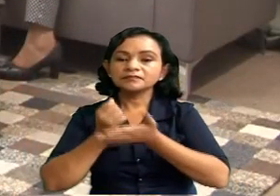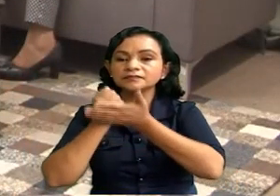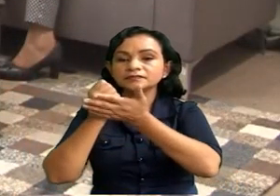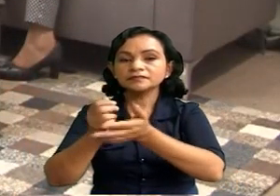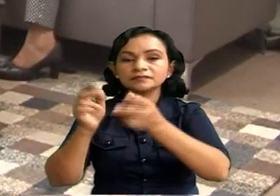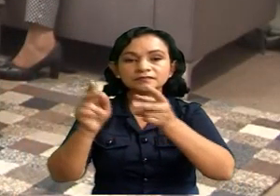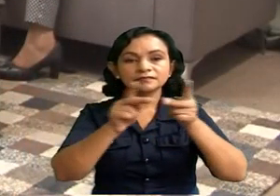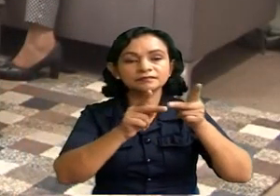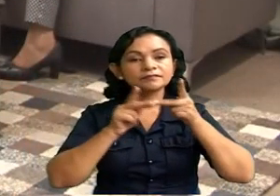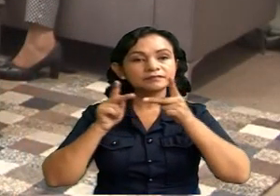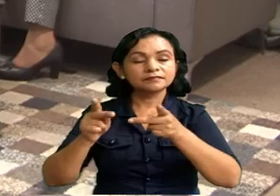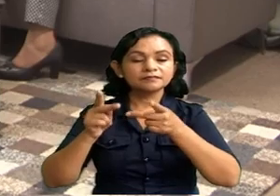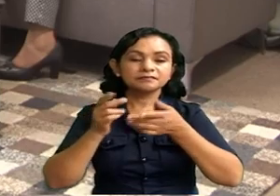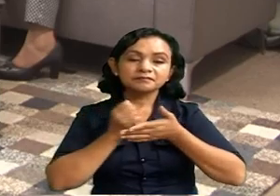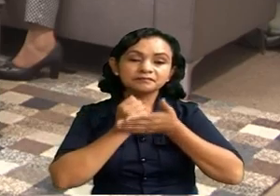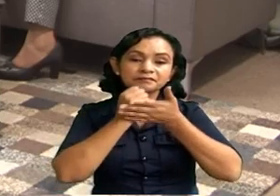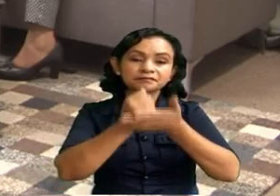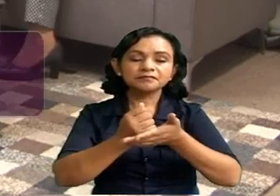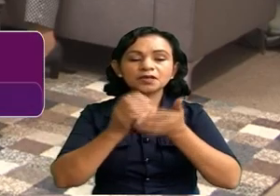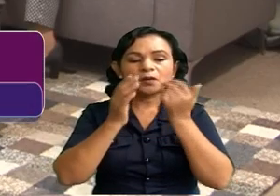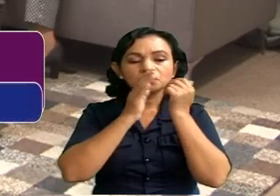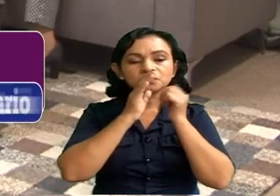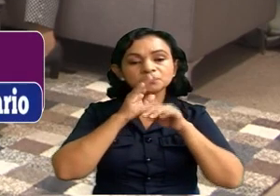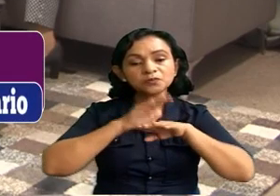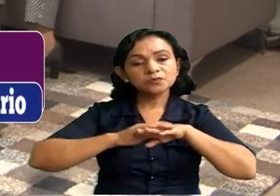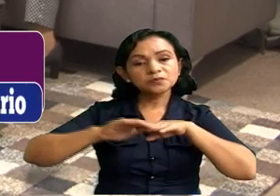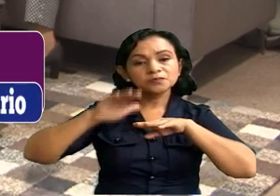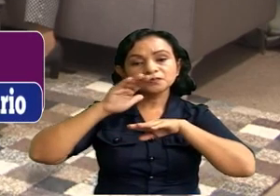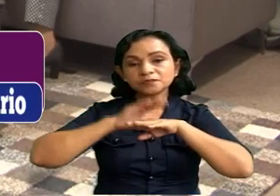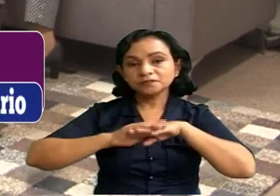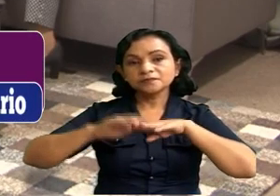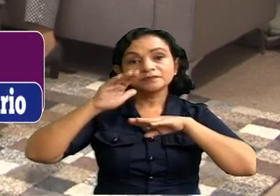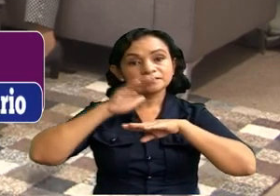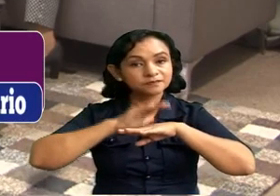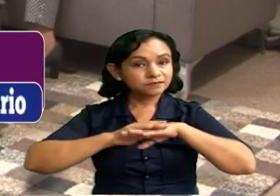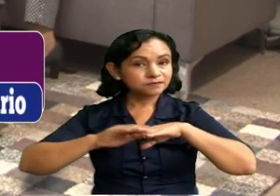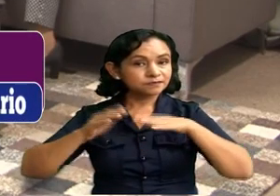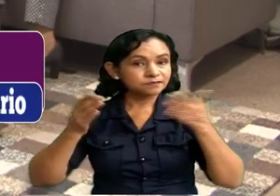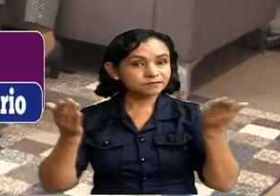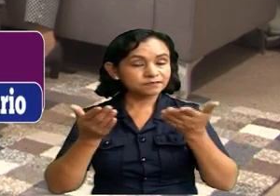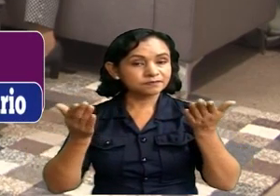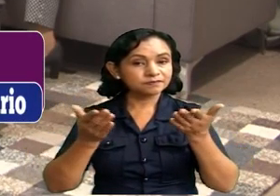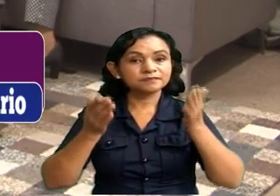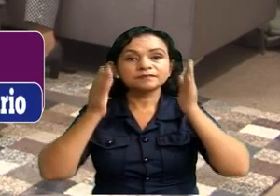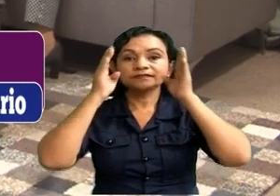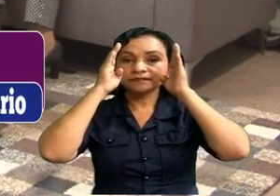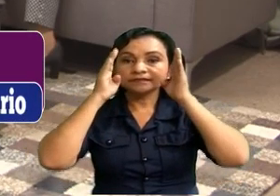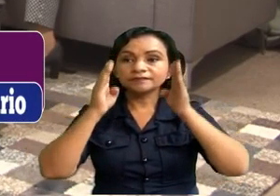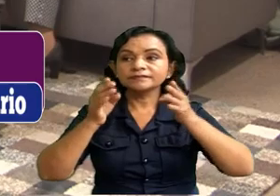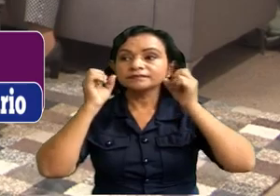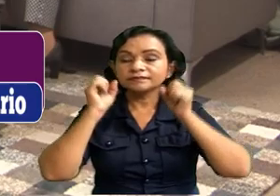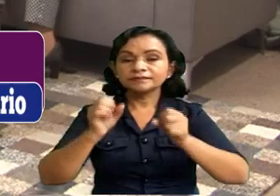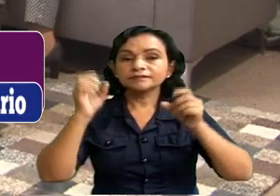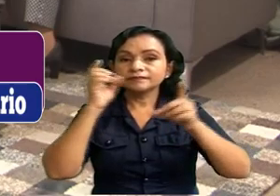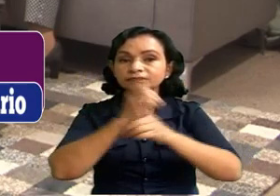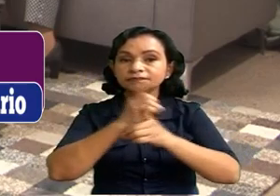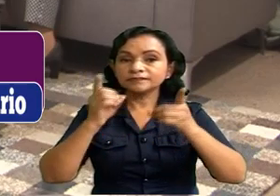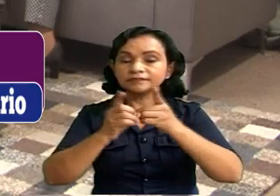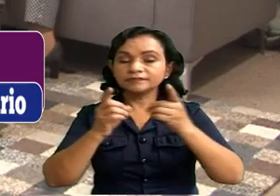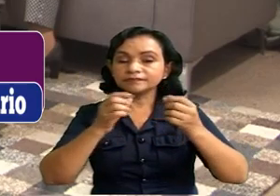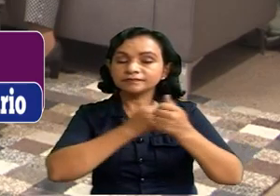desde el punto de vista de la caridad, de la lástima. Okay, la dádiva siempre. Eso es algo que él está enfocando y nosotros debemos de amar a